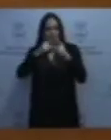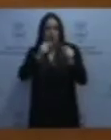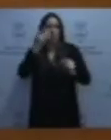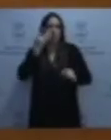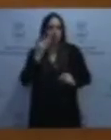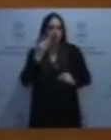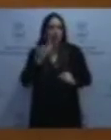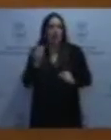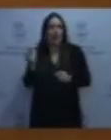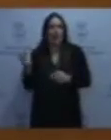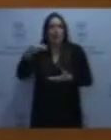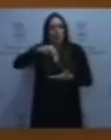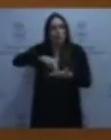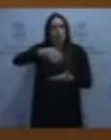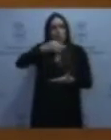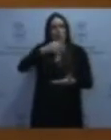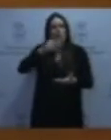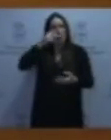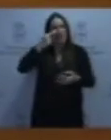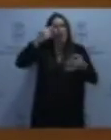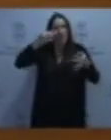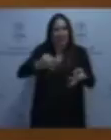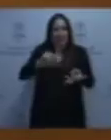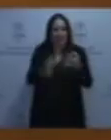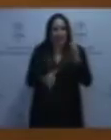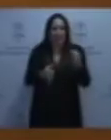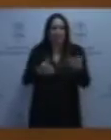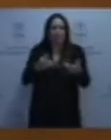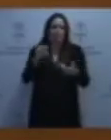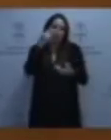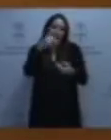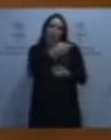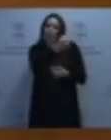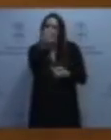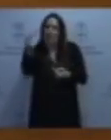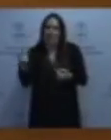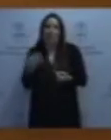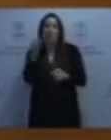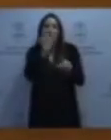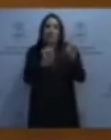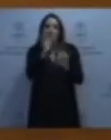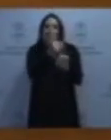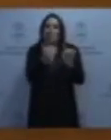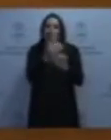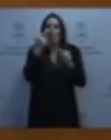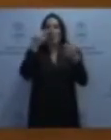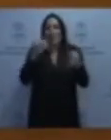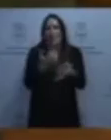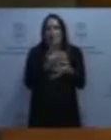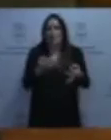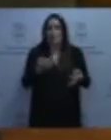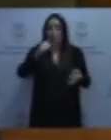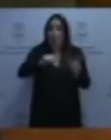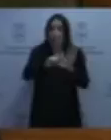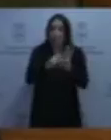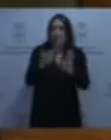traer preocupaciones reales, injusticias concretas de la ciudadanía y para resolver los dos problemas de forma efectiva. Hoy traemos una